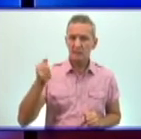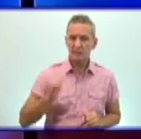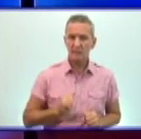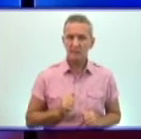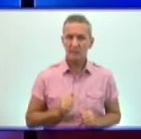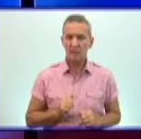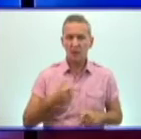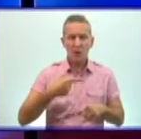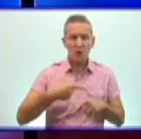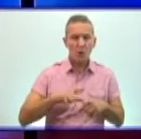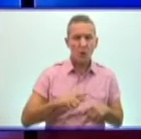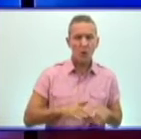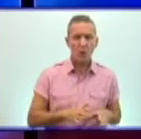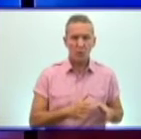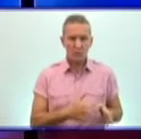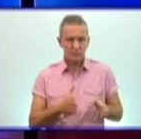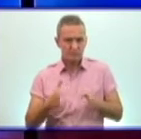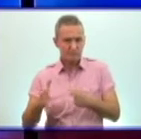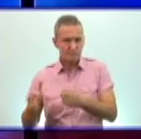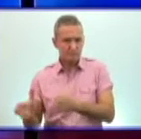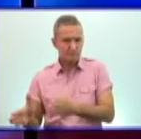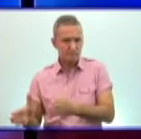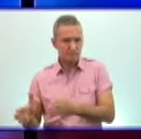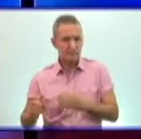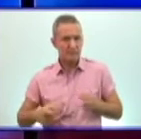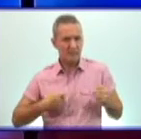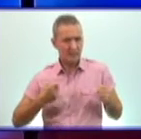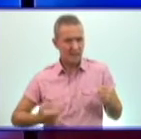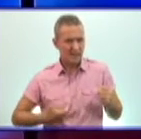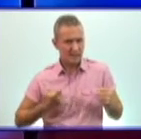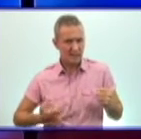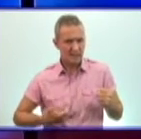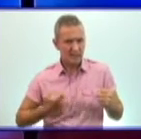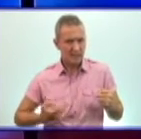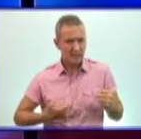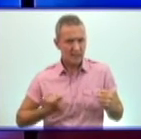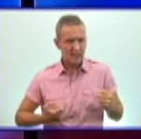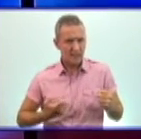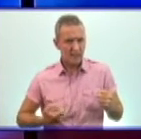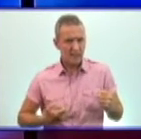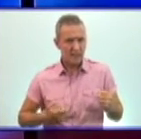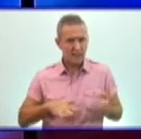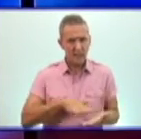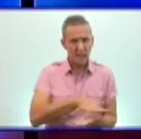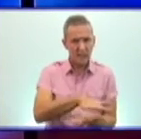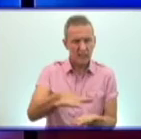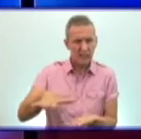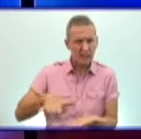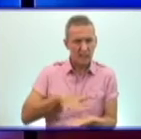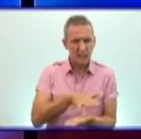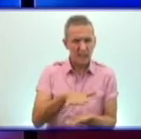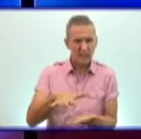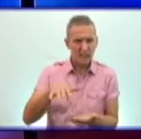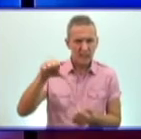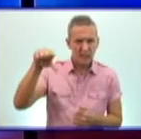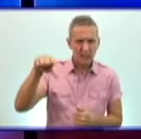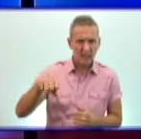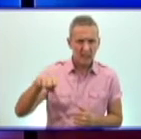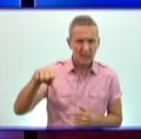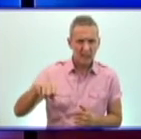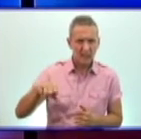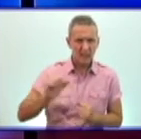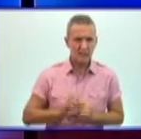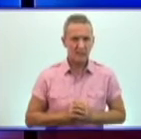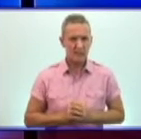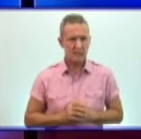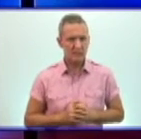tribute a una oposición guerrerista que lacera el medio ambiente e inclusive